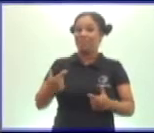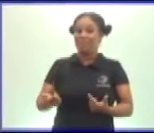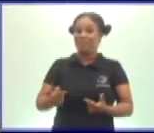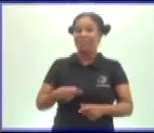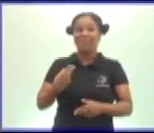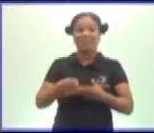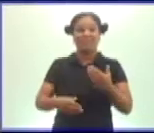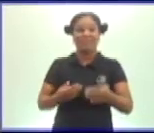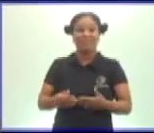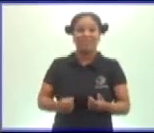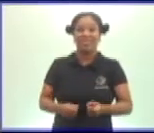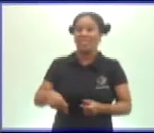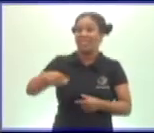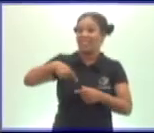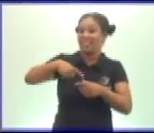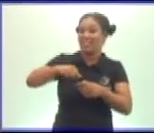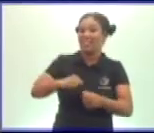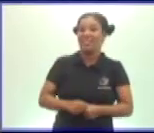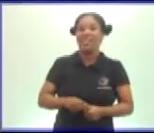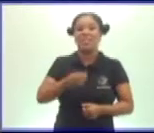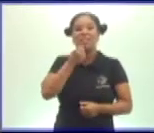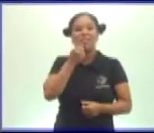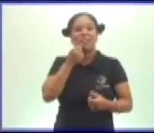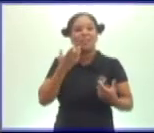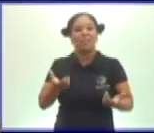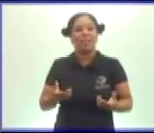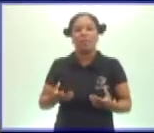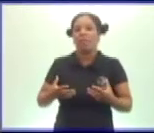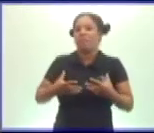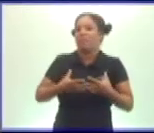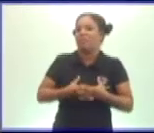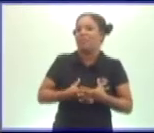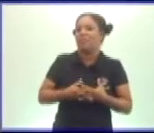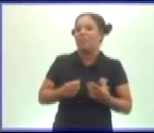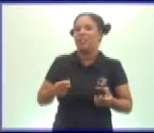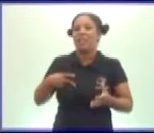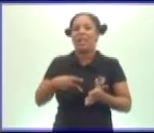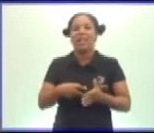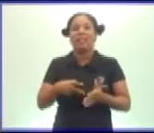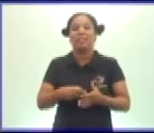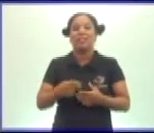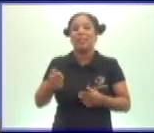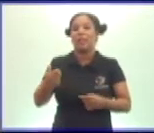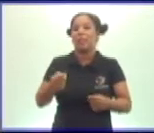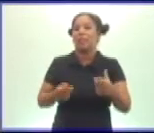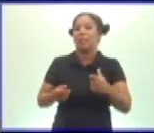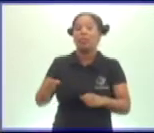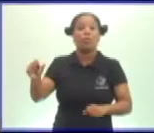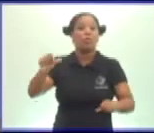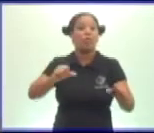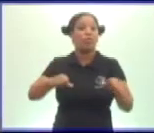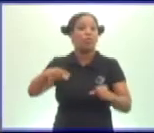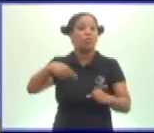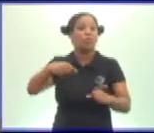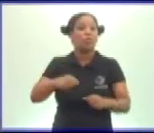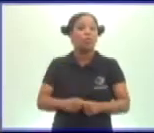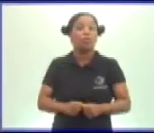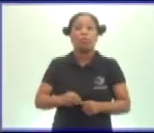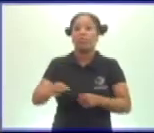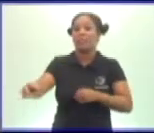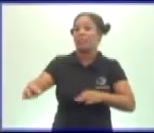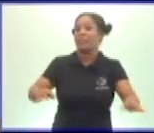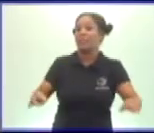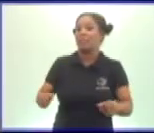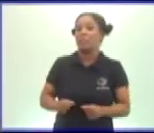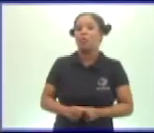ya la disolución, pues habrá entonces interacción entre las partículas del soluto que se distribuyó y